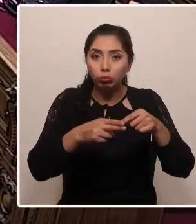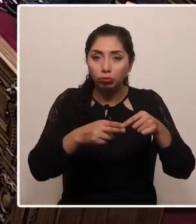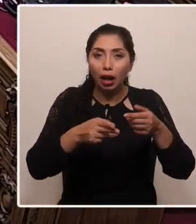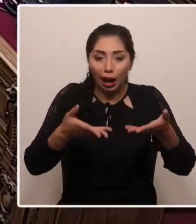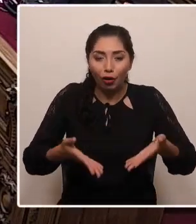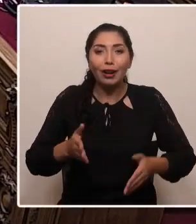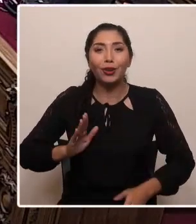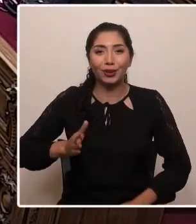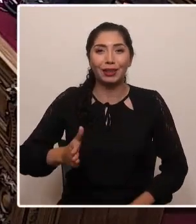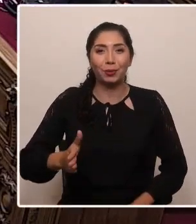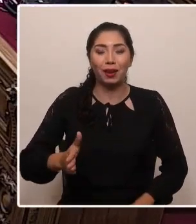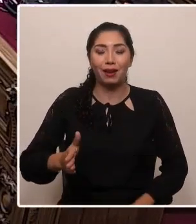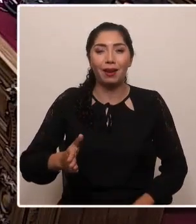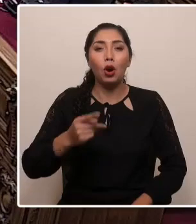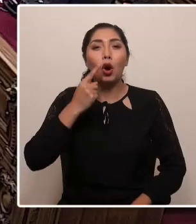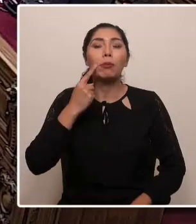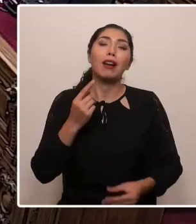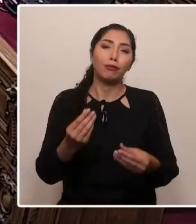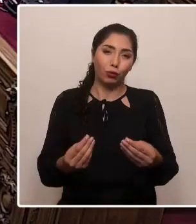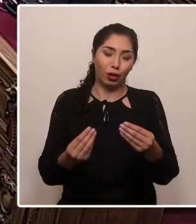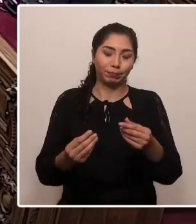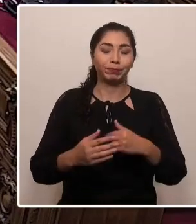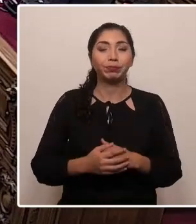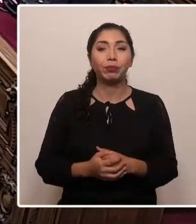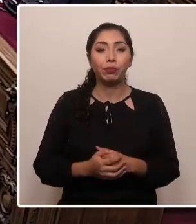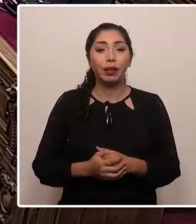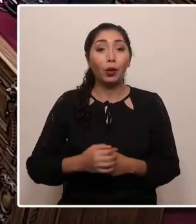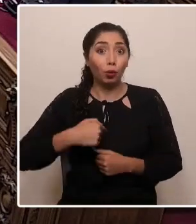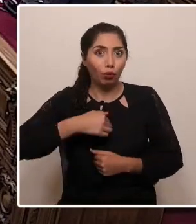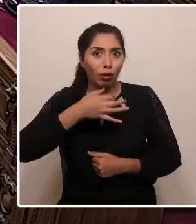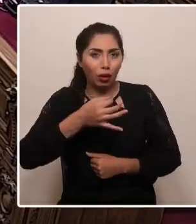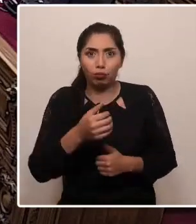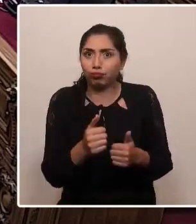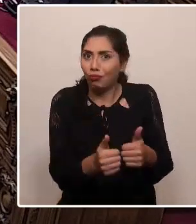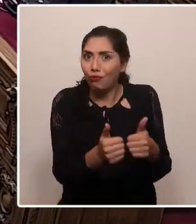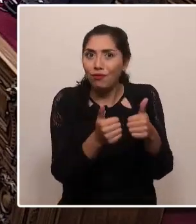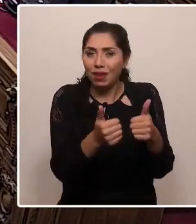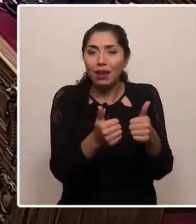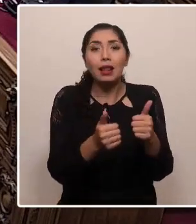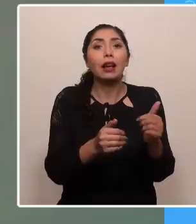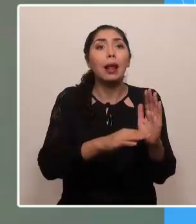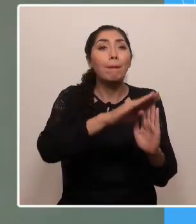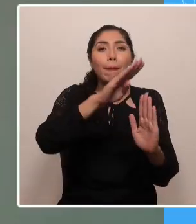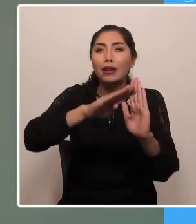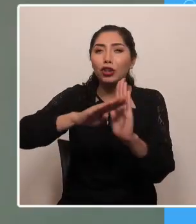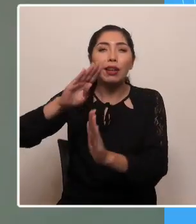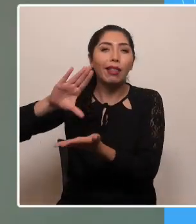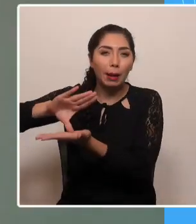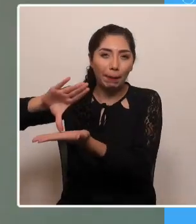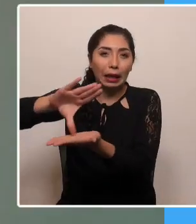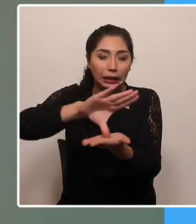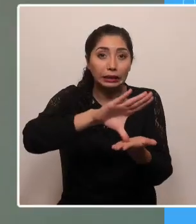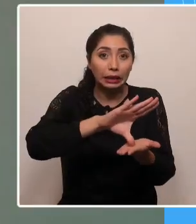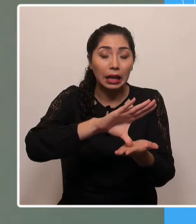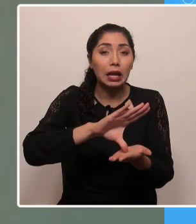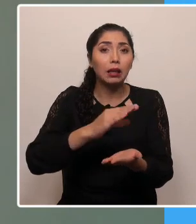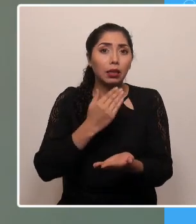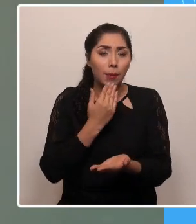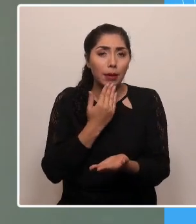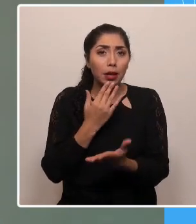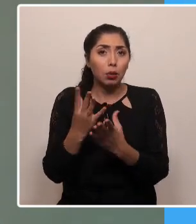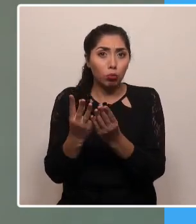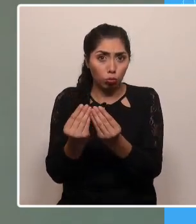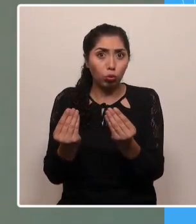continuar. Bueno, yo digo, enhorabuena que una mayoría del país, incluyendo a muchos que